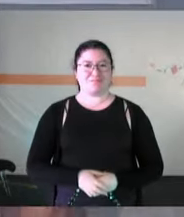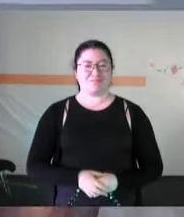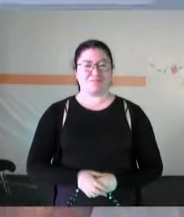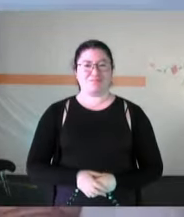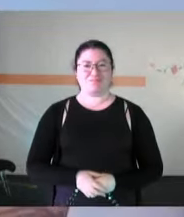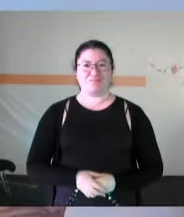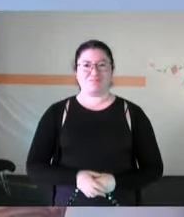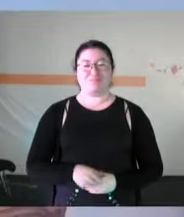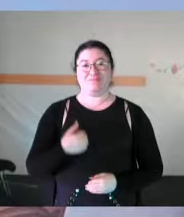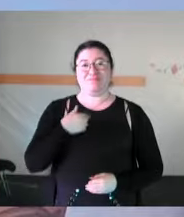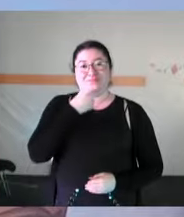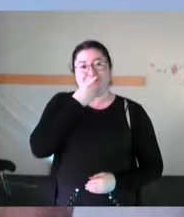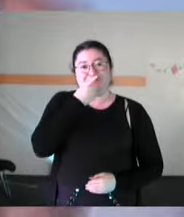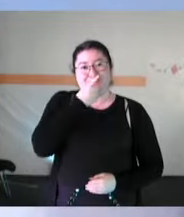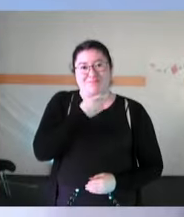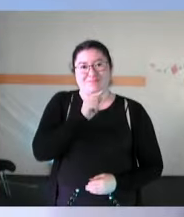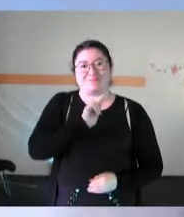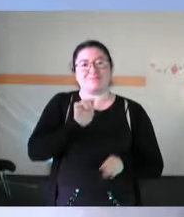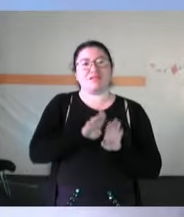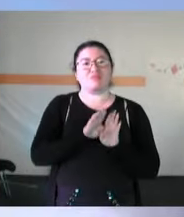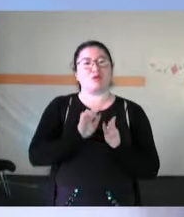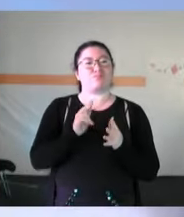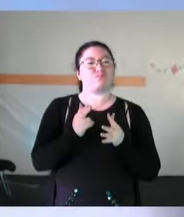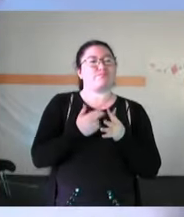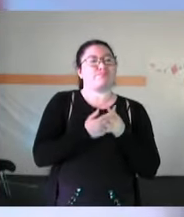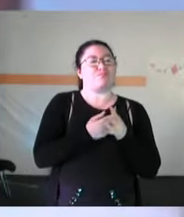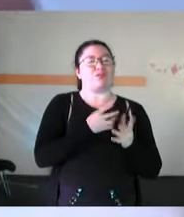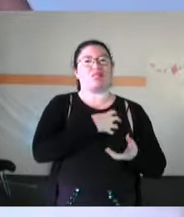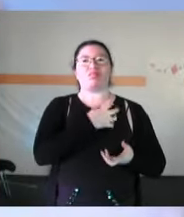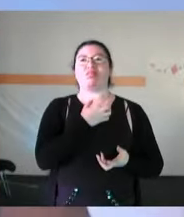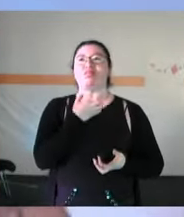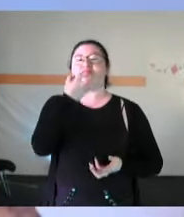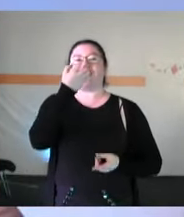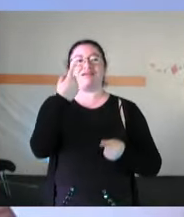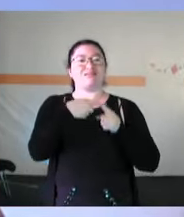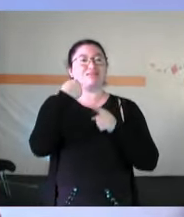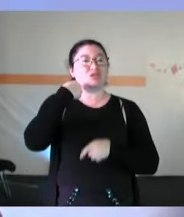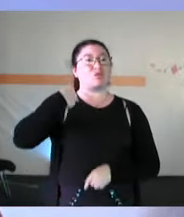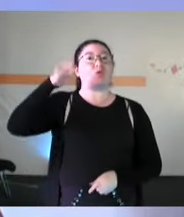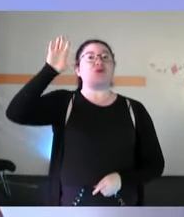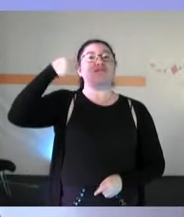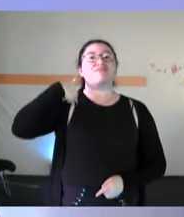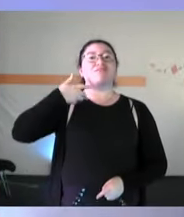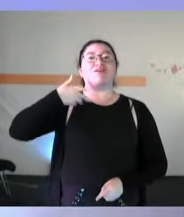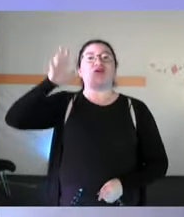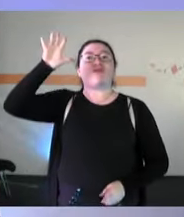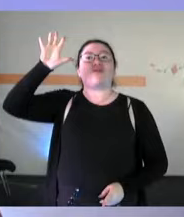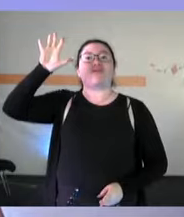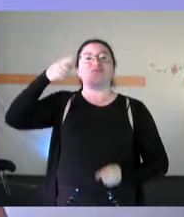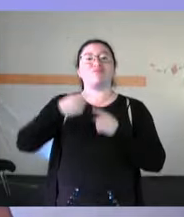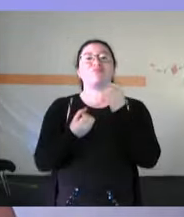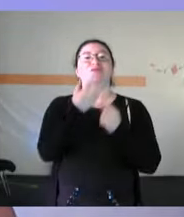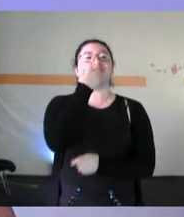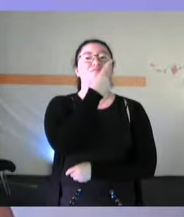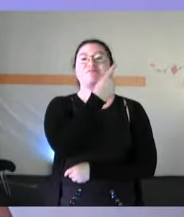O sea, si yo digo sacrificios humanos, ¿cuántos alzan el libro así y dicen, yo sí lo tengo? Uno, dos.